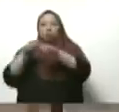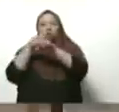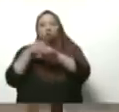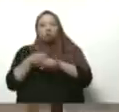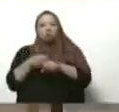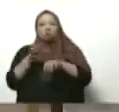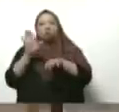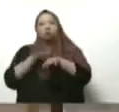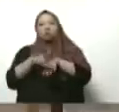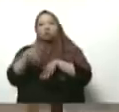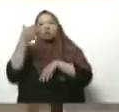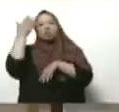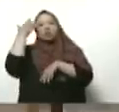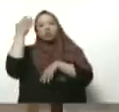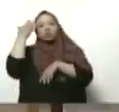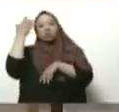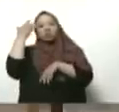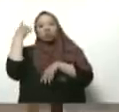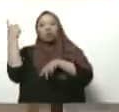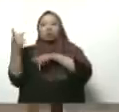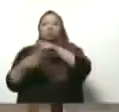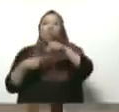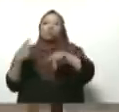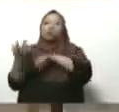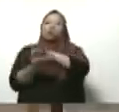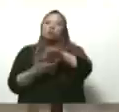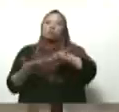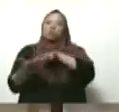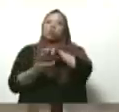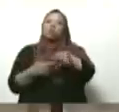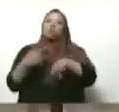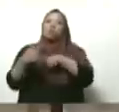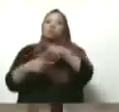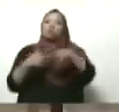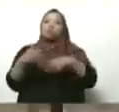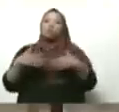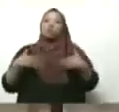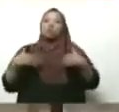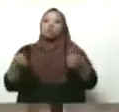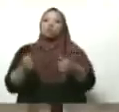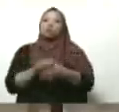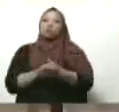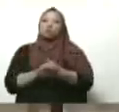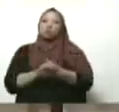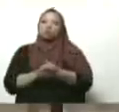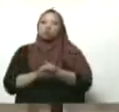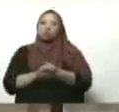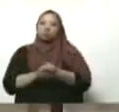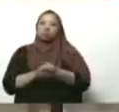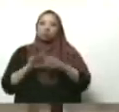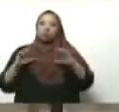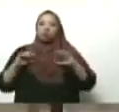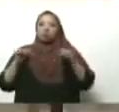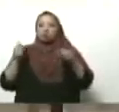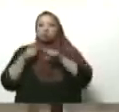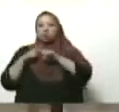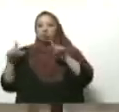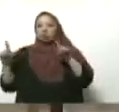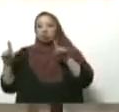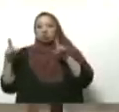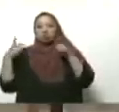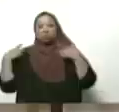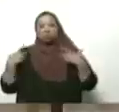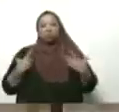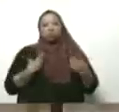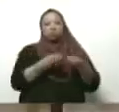porque ya vemos que eso es progresivo empieza de una manera y puedes terminar incluso aliados a grupos